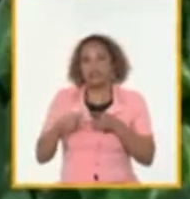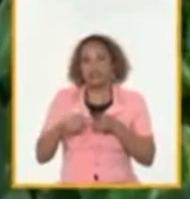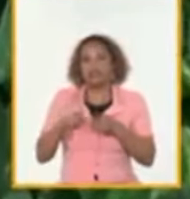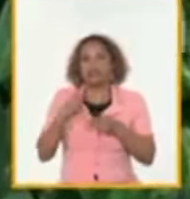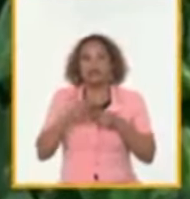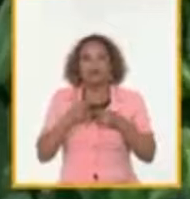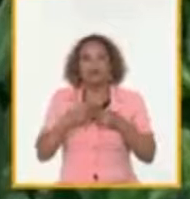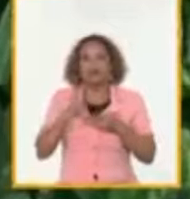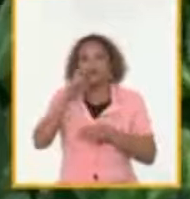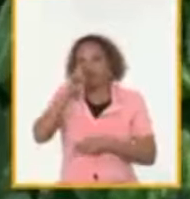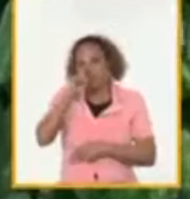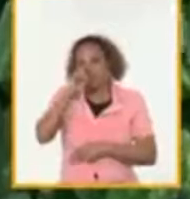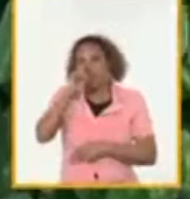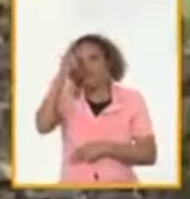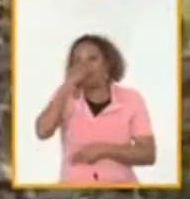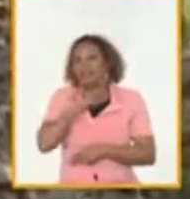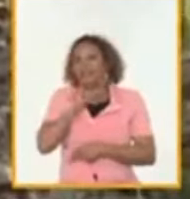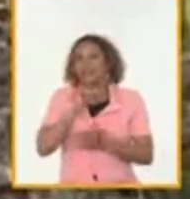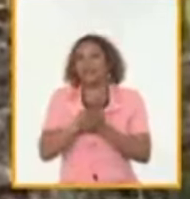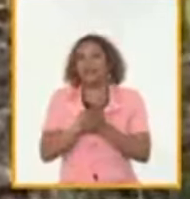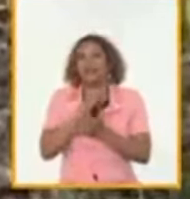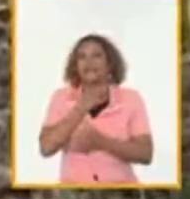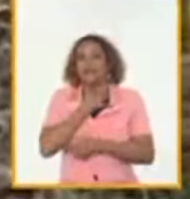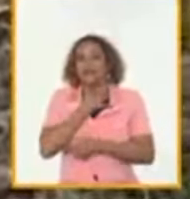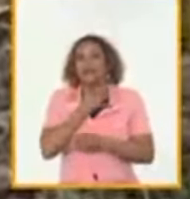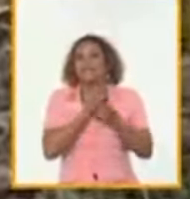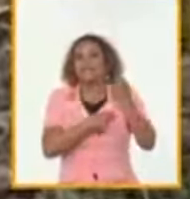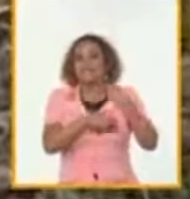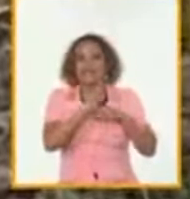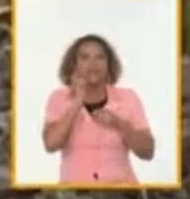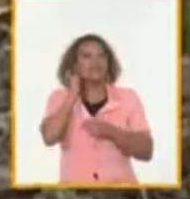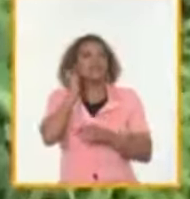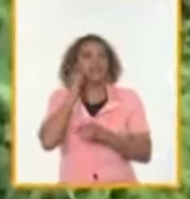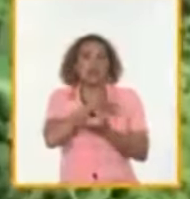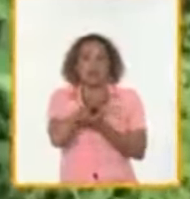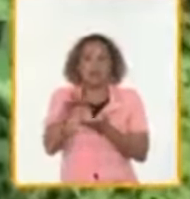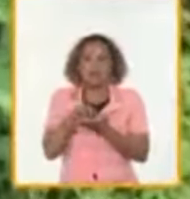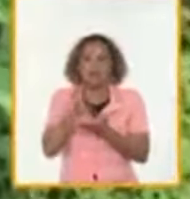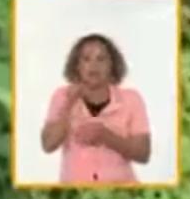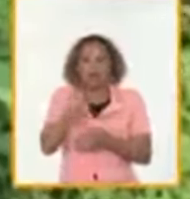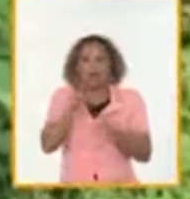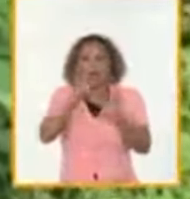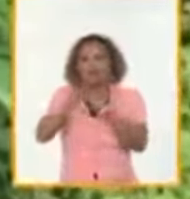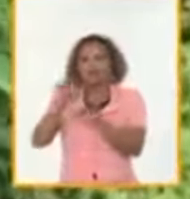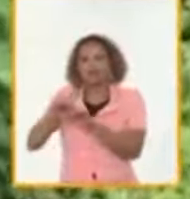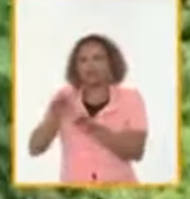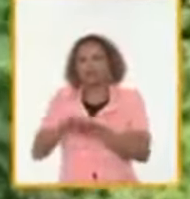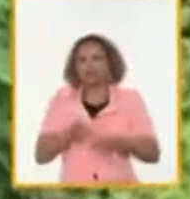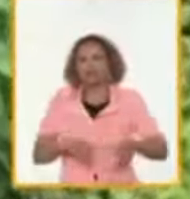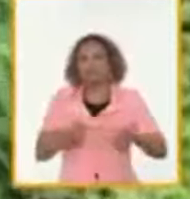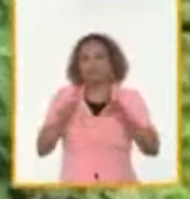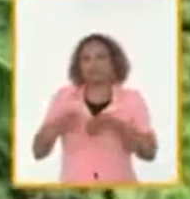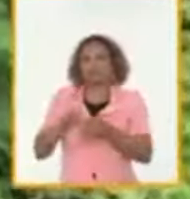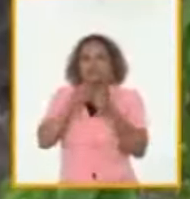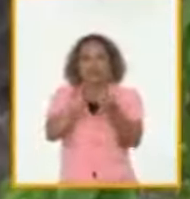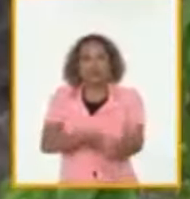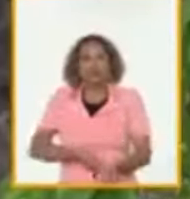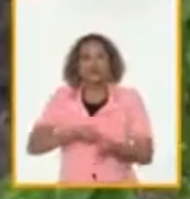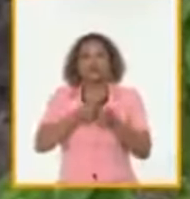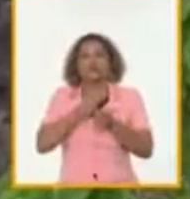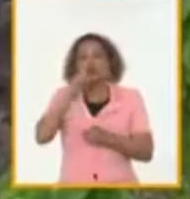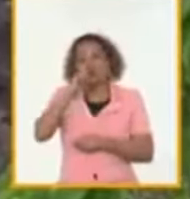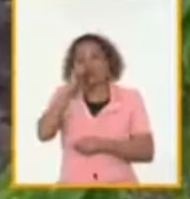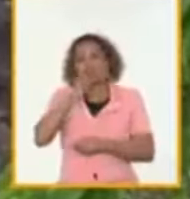todos comercializados en la feria a través de acopio en esta etapa tenemos sembrado en la finca ahora Yuca ñame